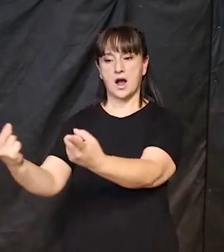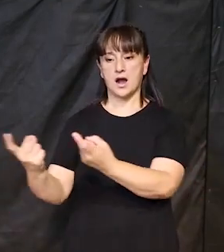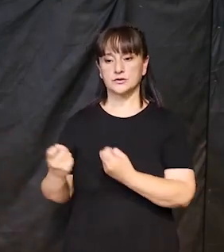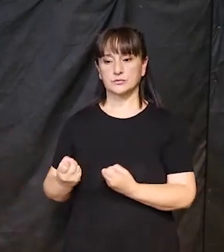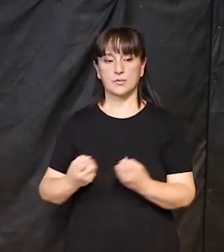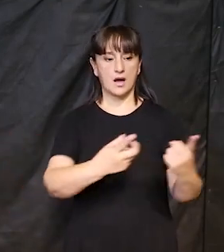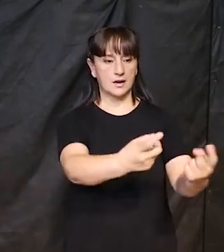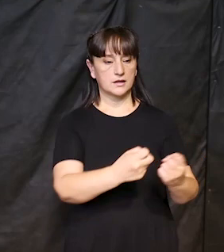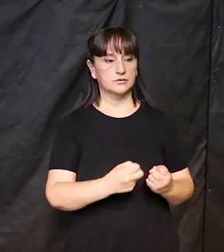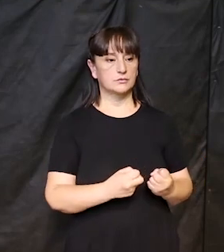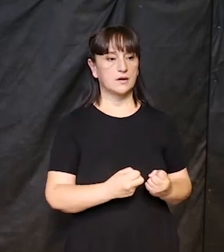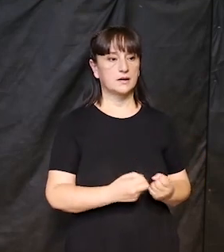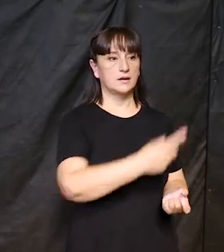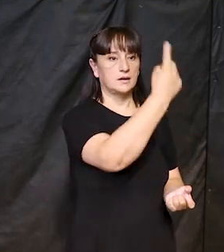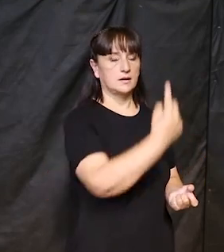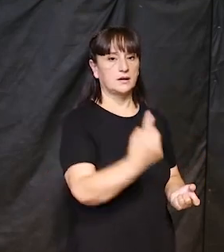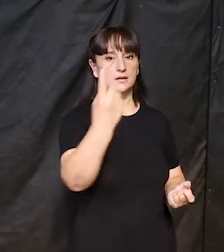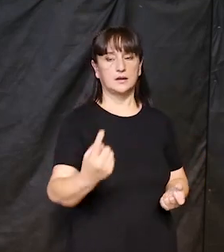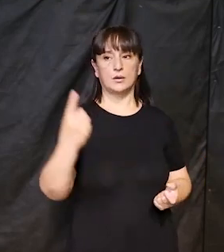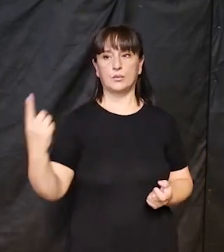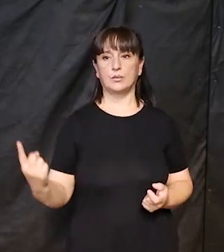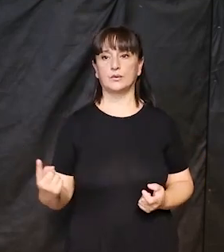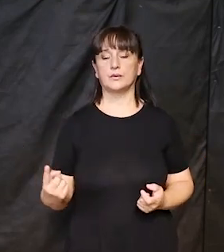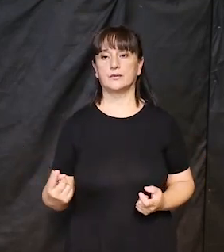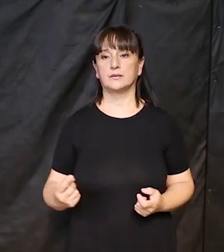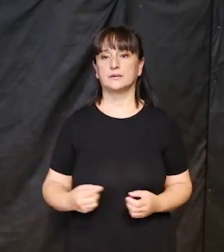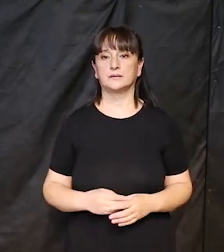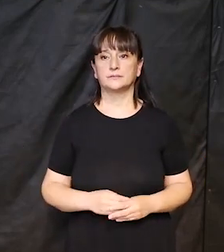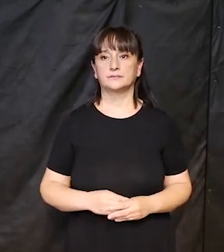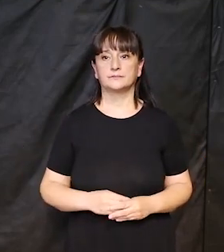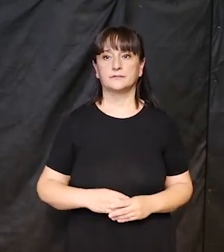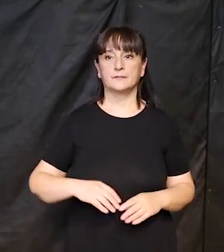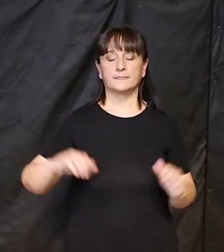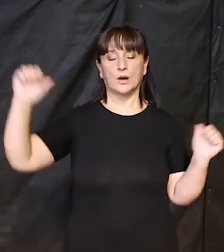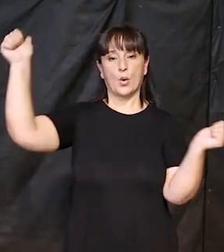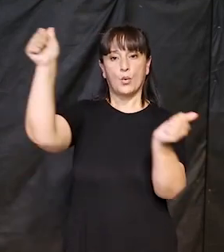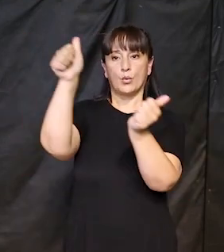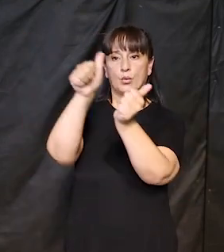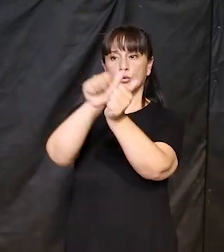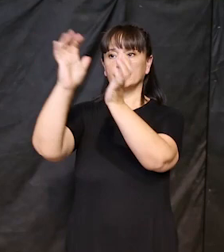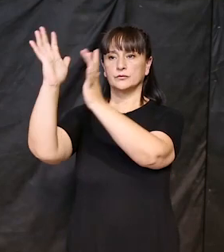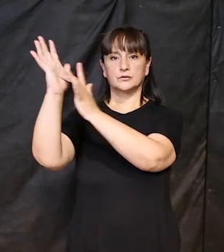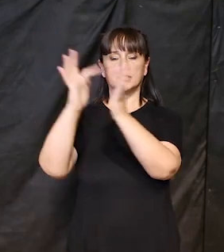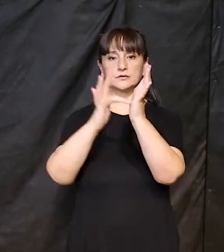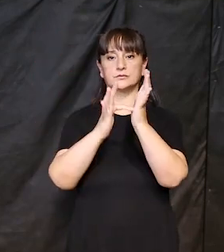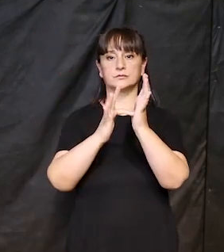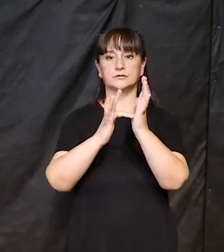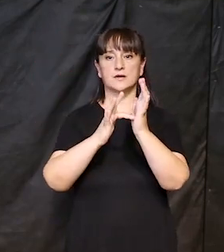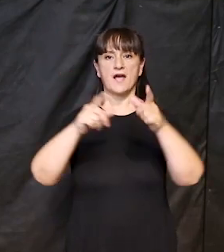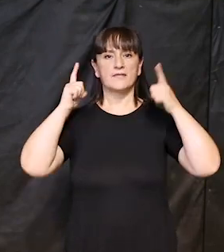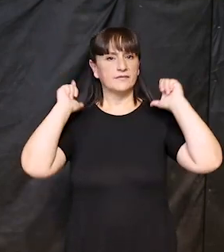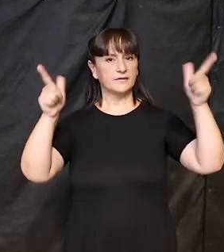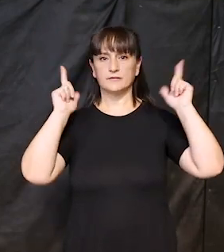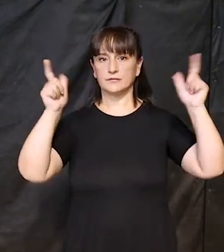tiene la capacidad de poder ver y de poder tender la mano a poder ser una persona feliz usted va a poder